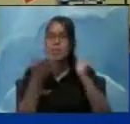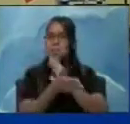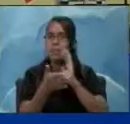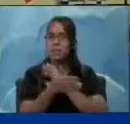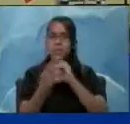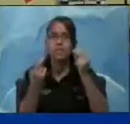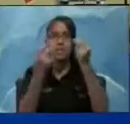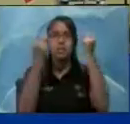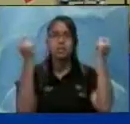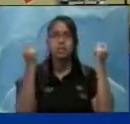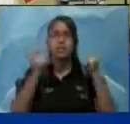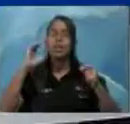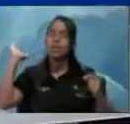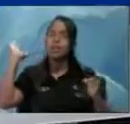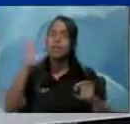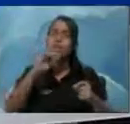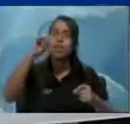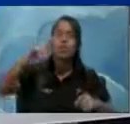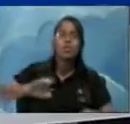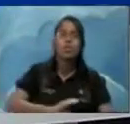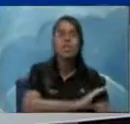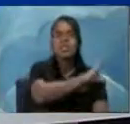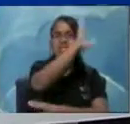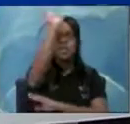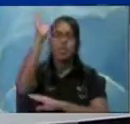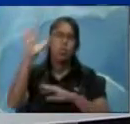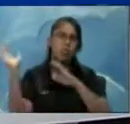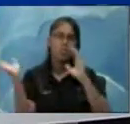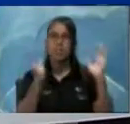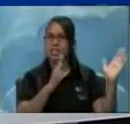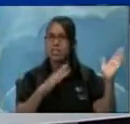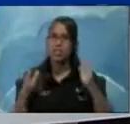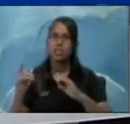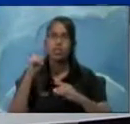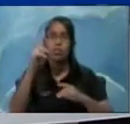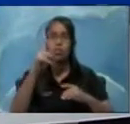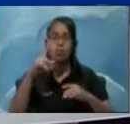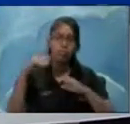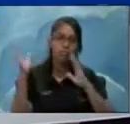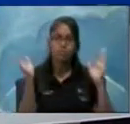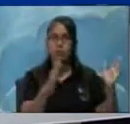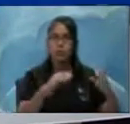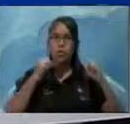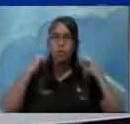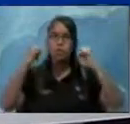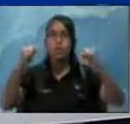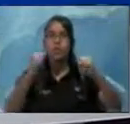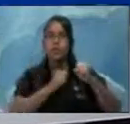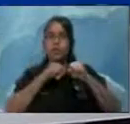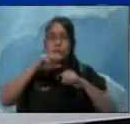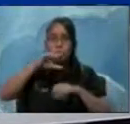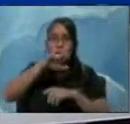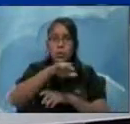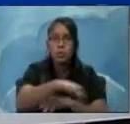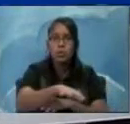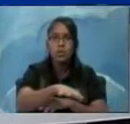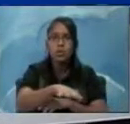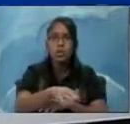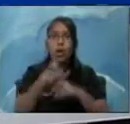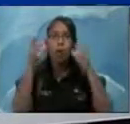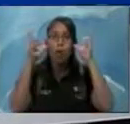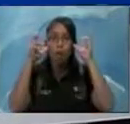repente vino del cielo Un estruendo como de un viento recio que soplaba Oiga